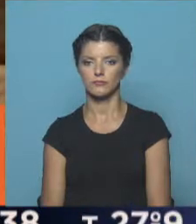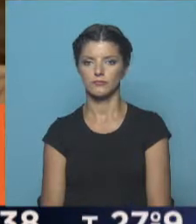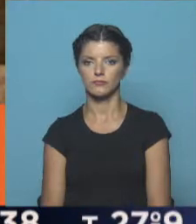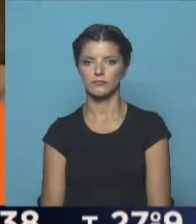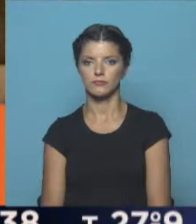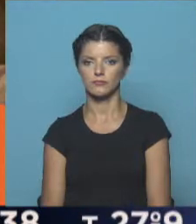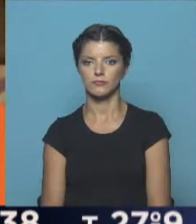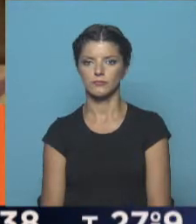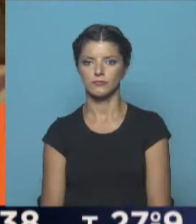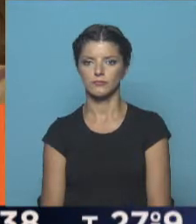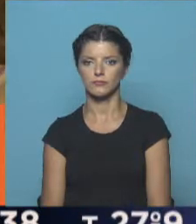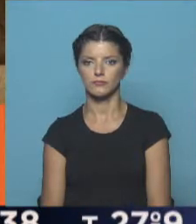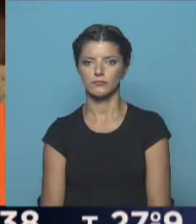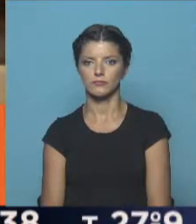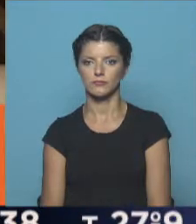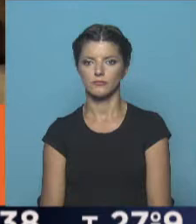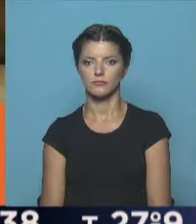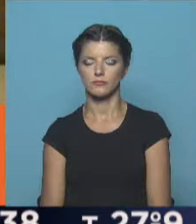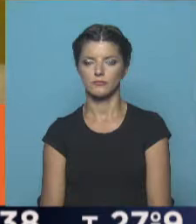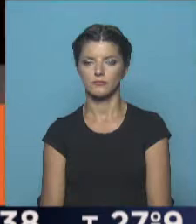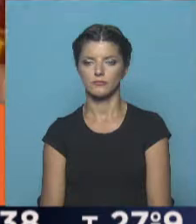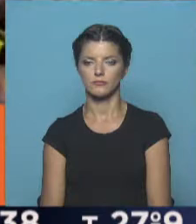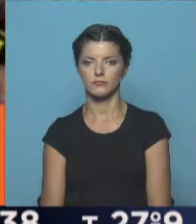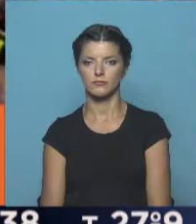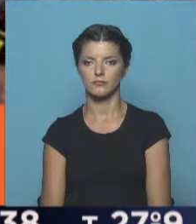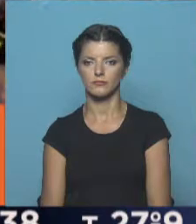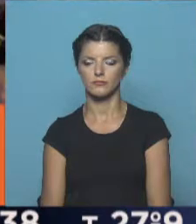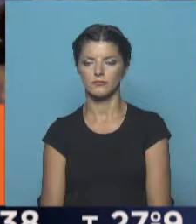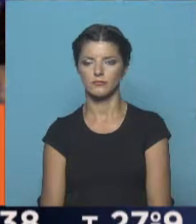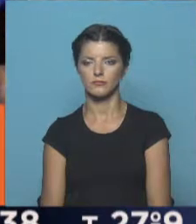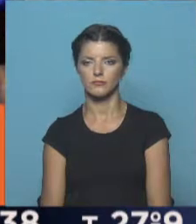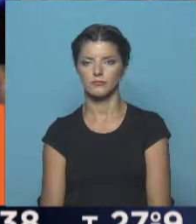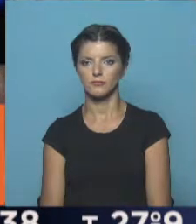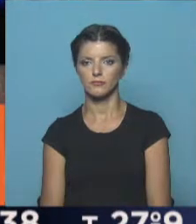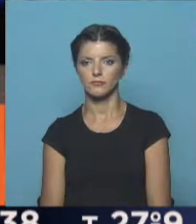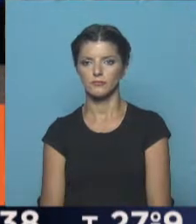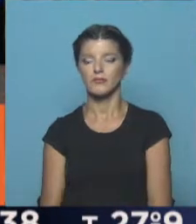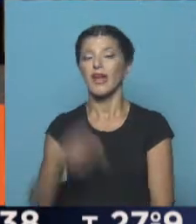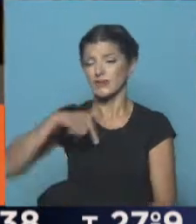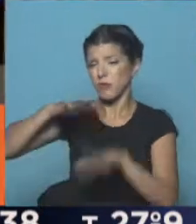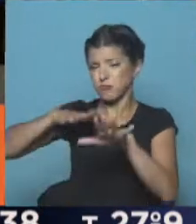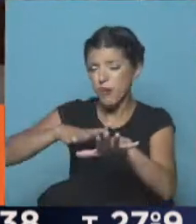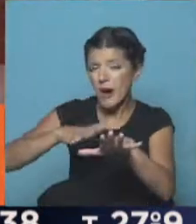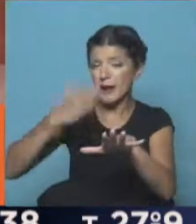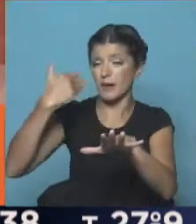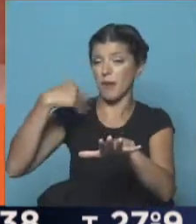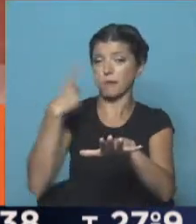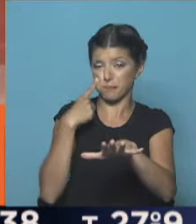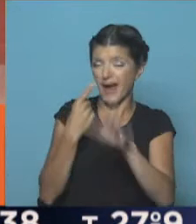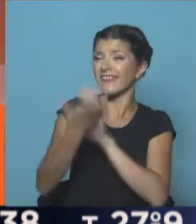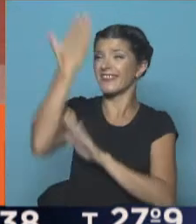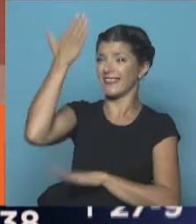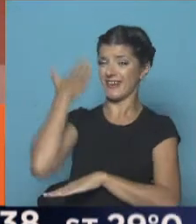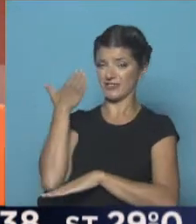esta mujer derribándole dimensión son las marchas más multitudinarias desde la caída de